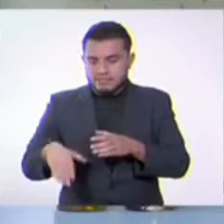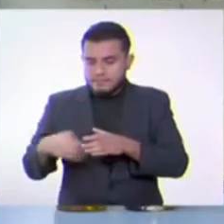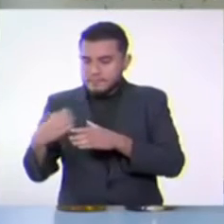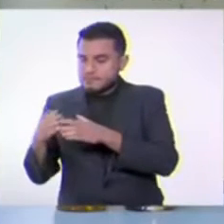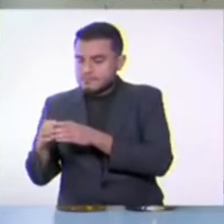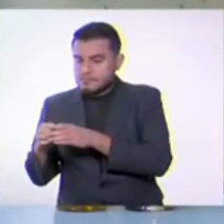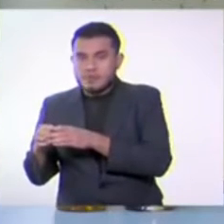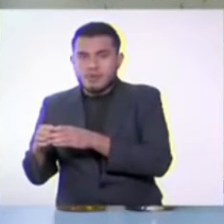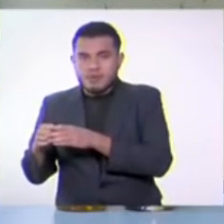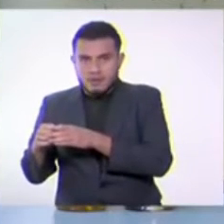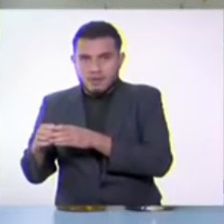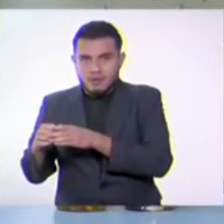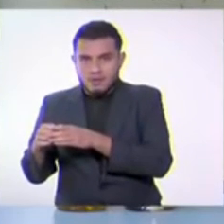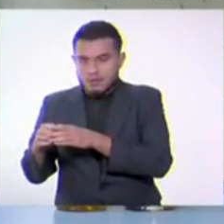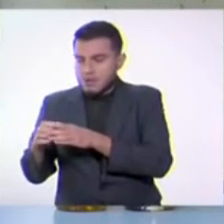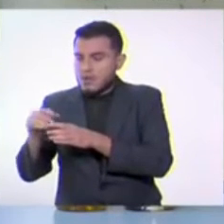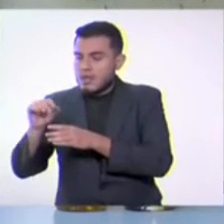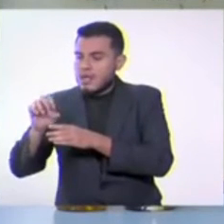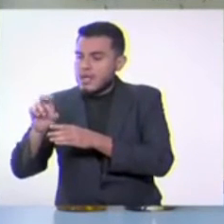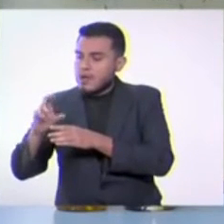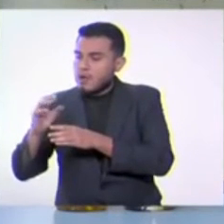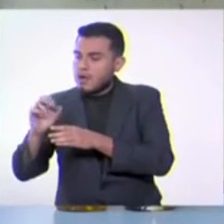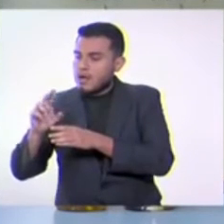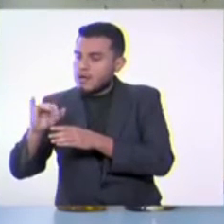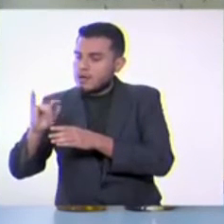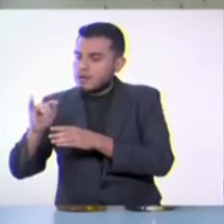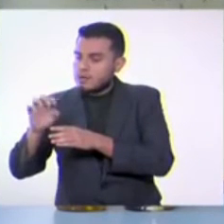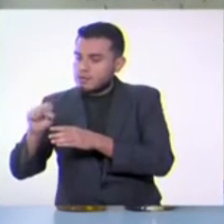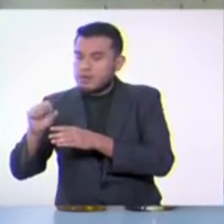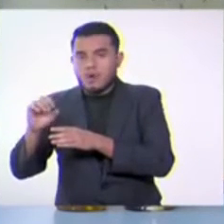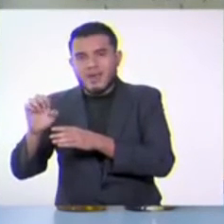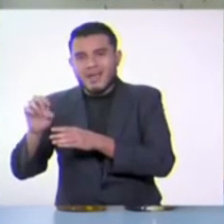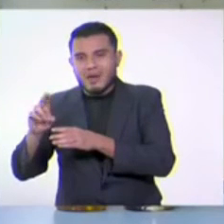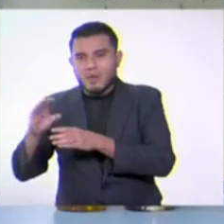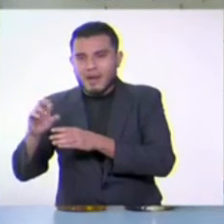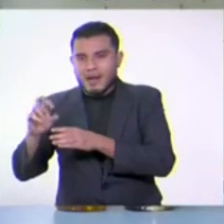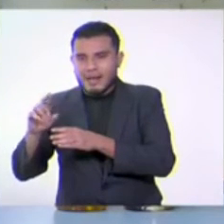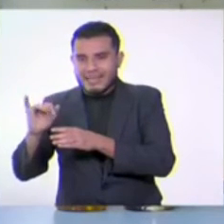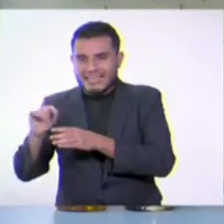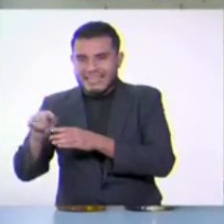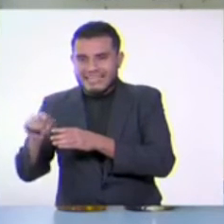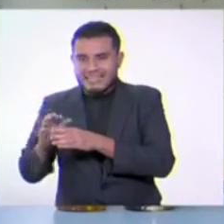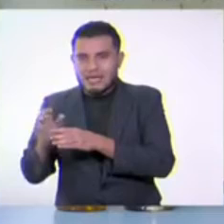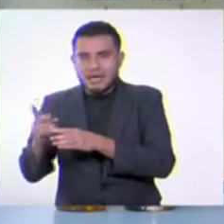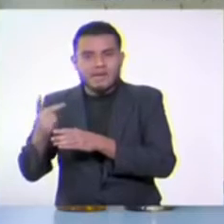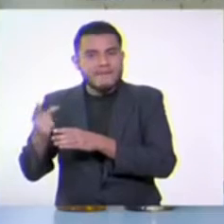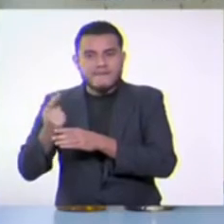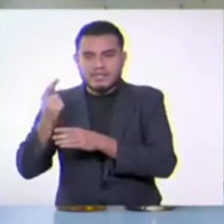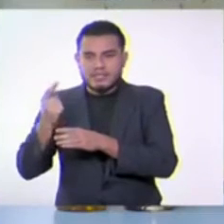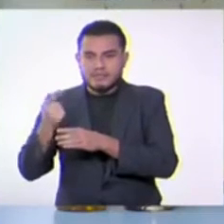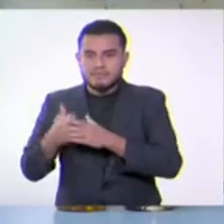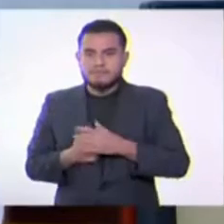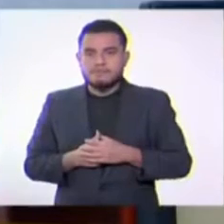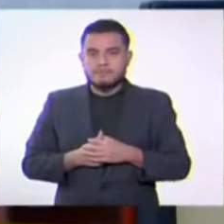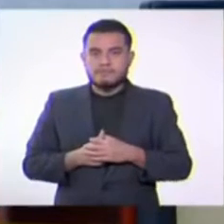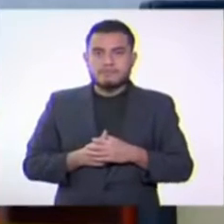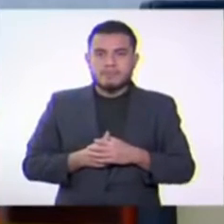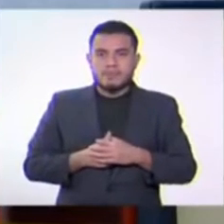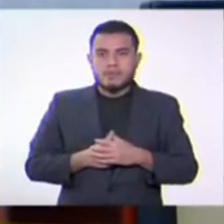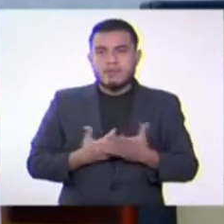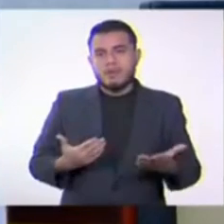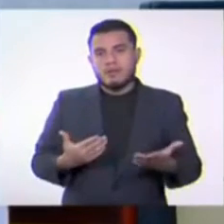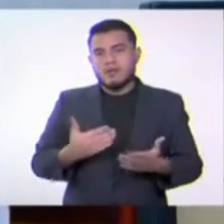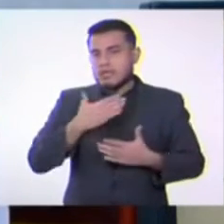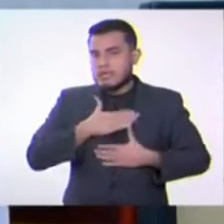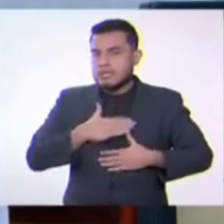y el grupo de los eucariotes o eucaria. Ahí está sencillo, ¿no? Bueno, tampoco es